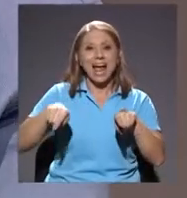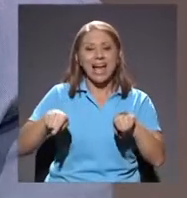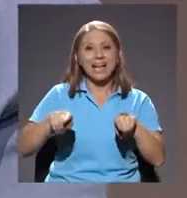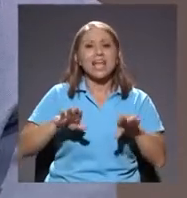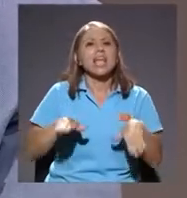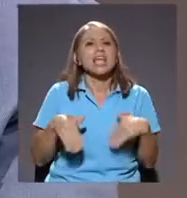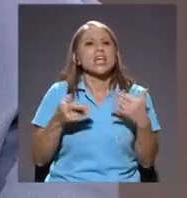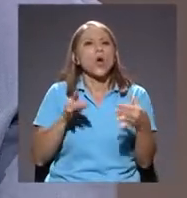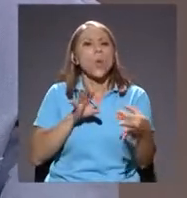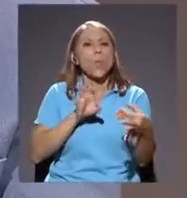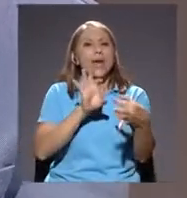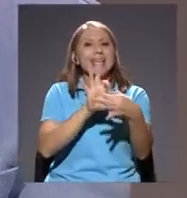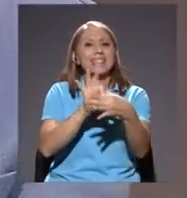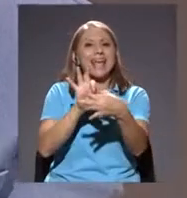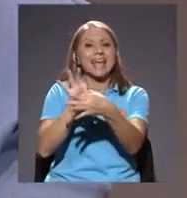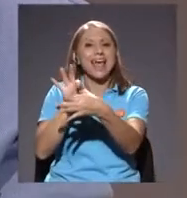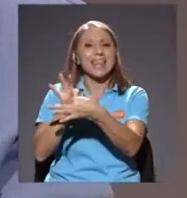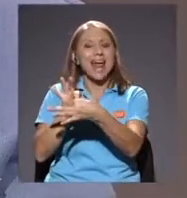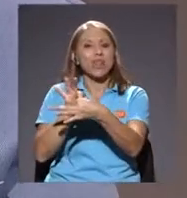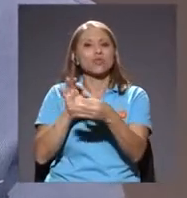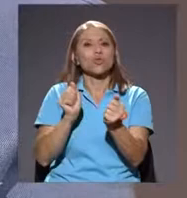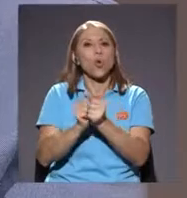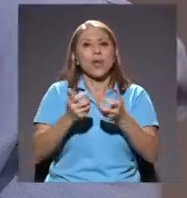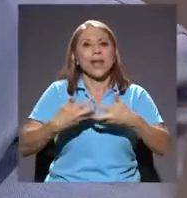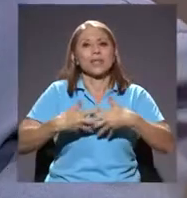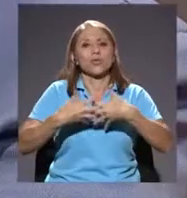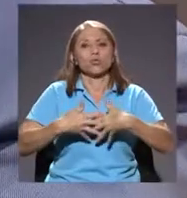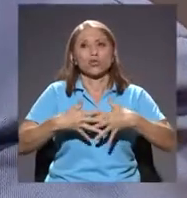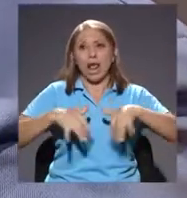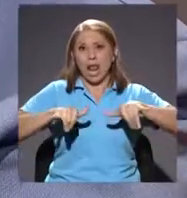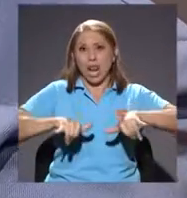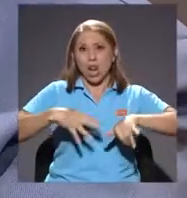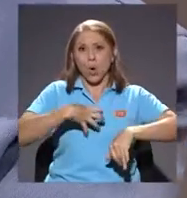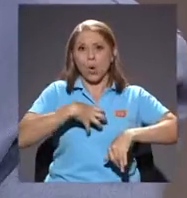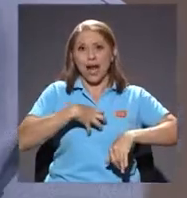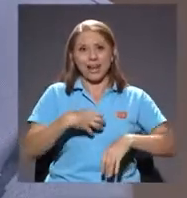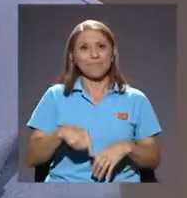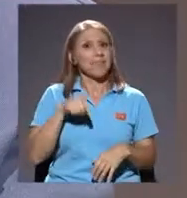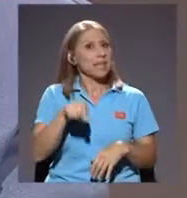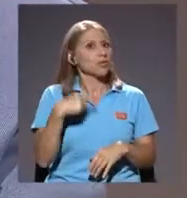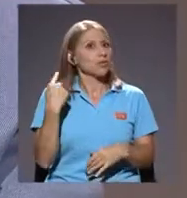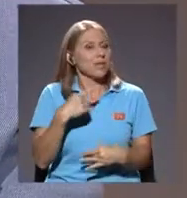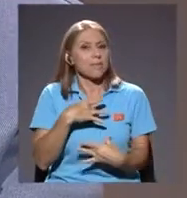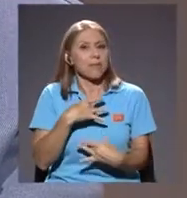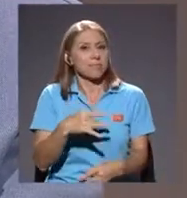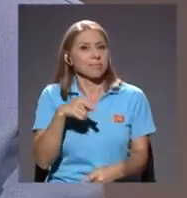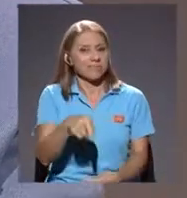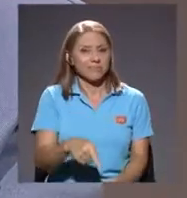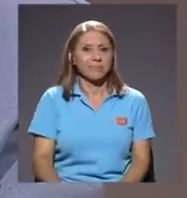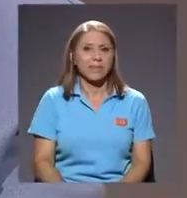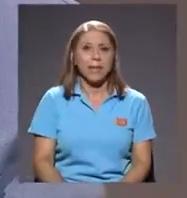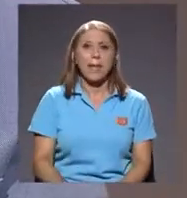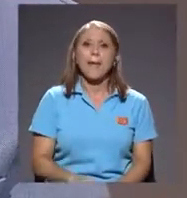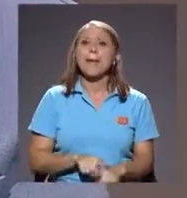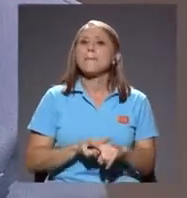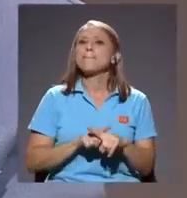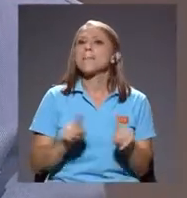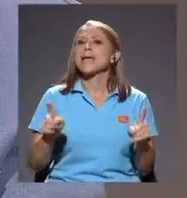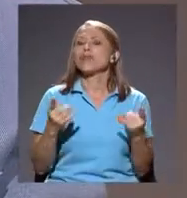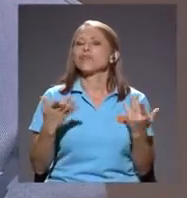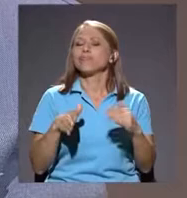industria local es ese siempre ha sido mi gran tema pero pasemos a lo de hoy